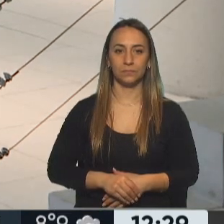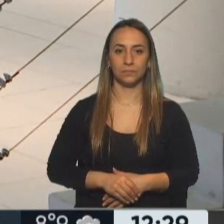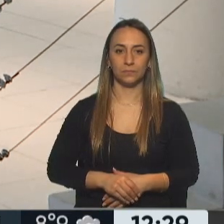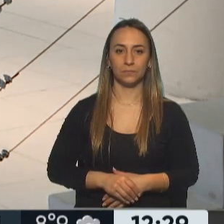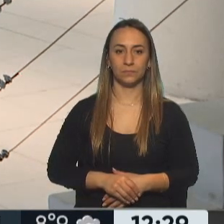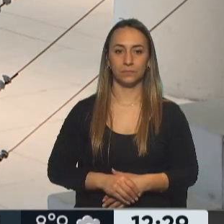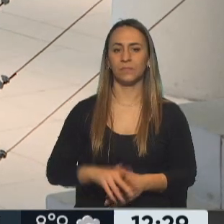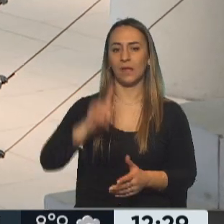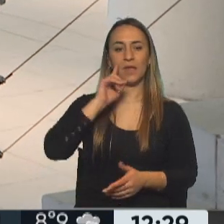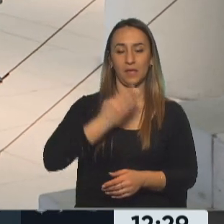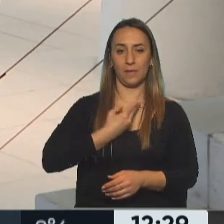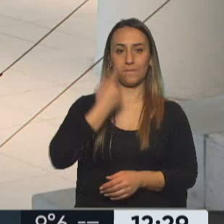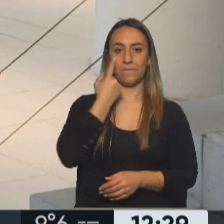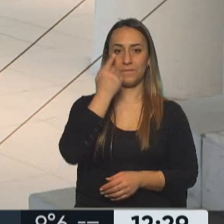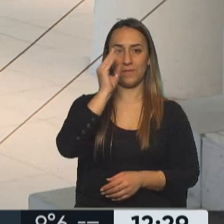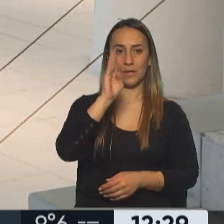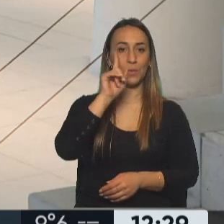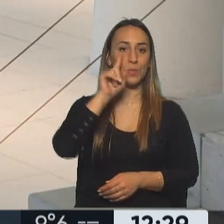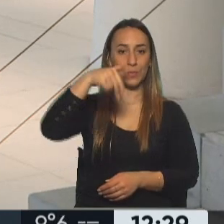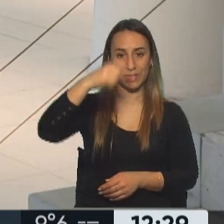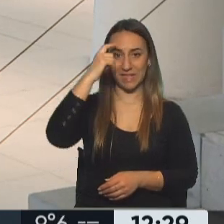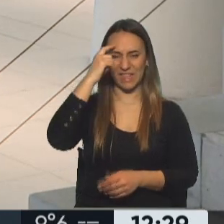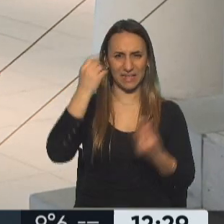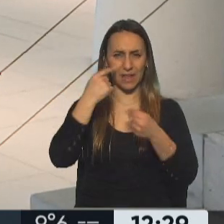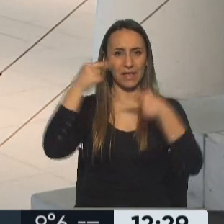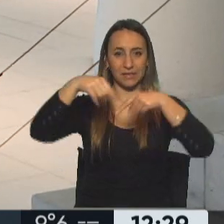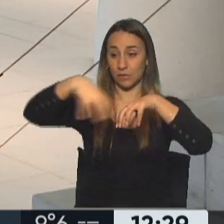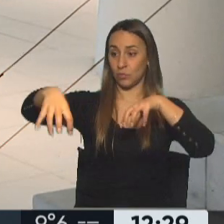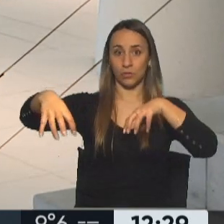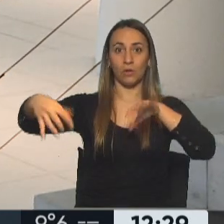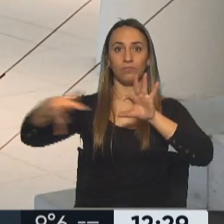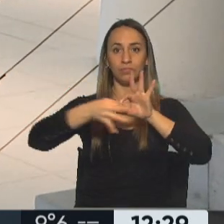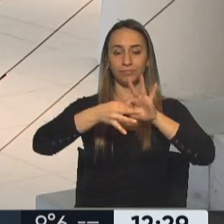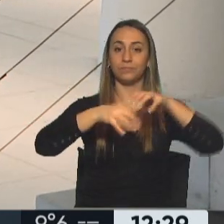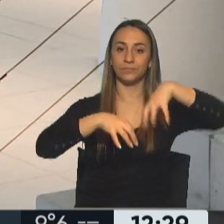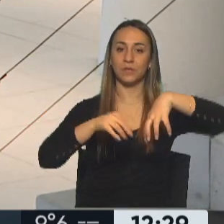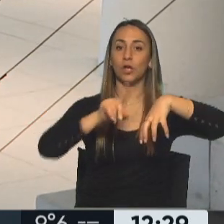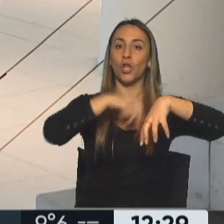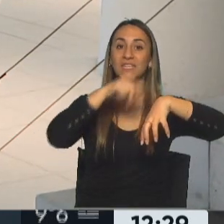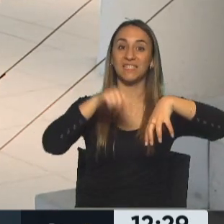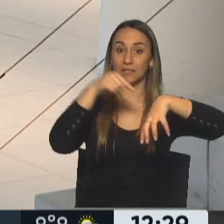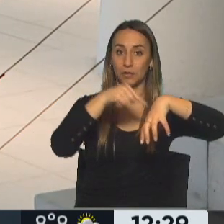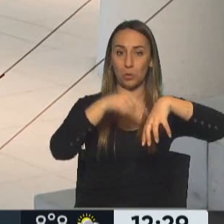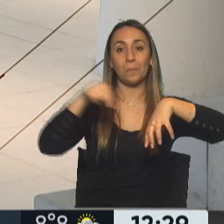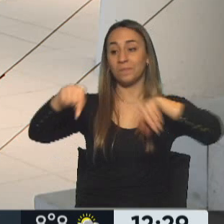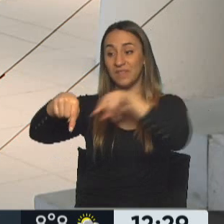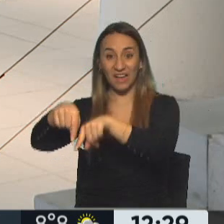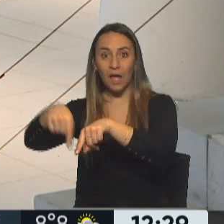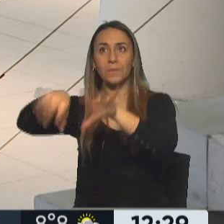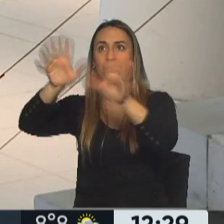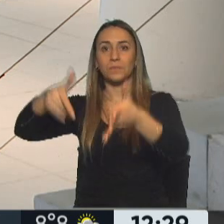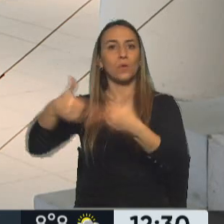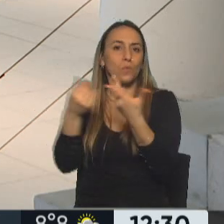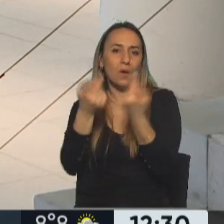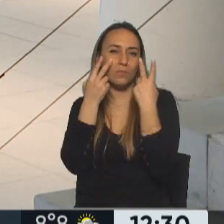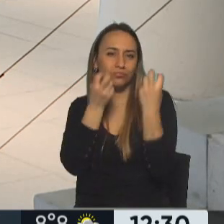IFIPINE es uno de los institutos que depende del CONICET. En este lugar hay varias líneas de investigación. En este informe te mostramos y te